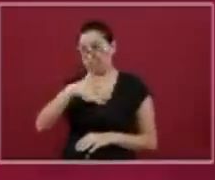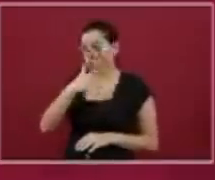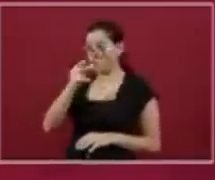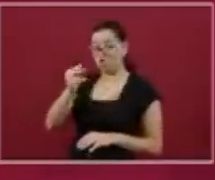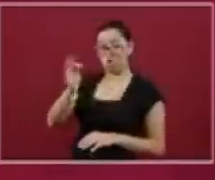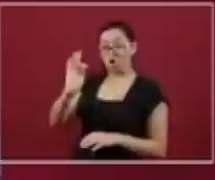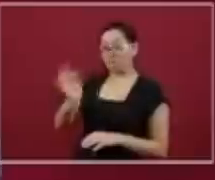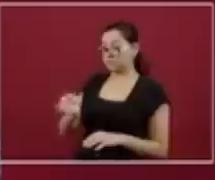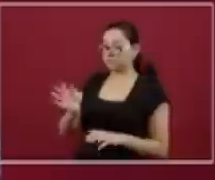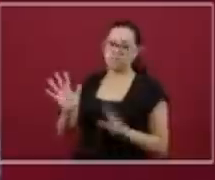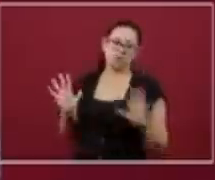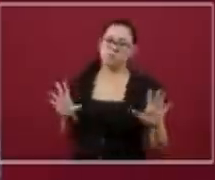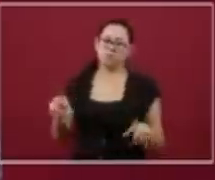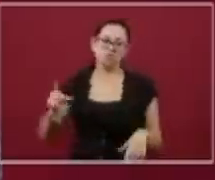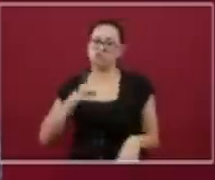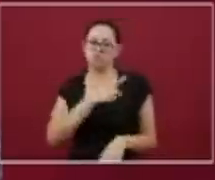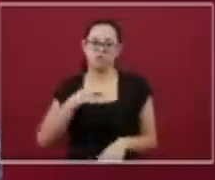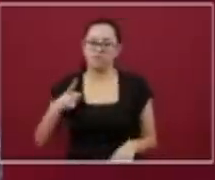no debería de ser.